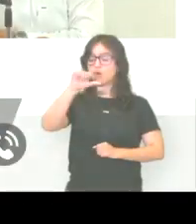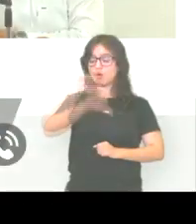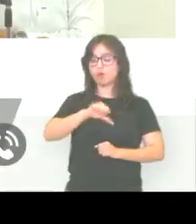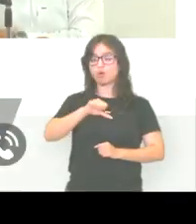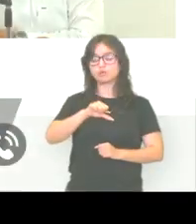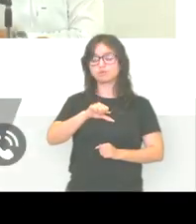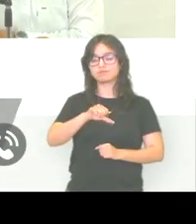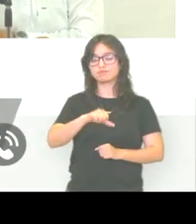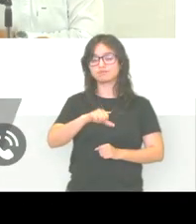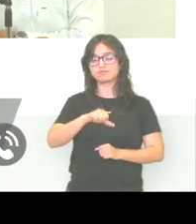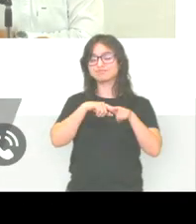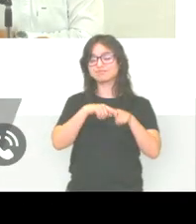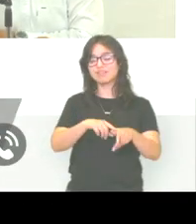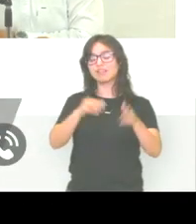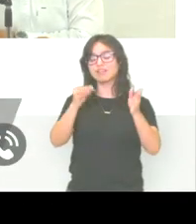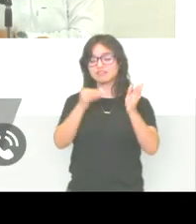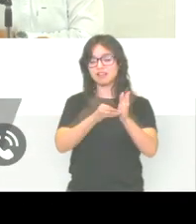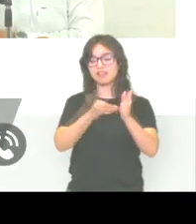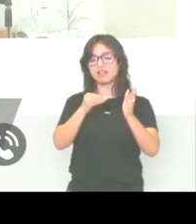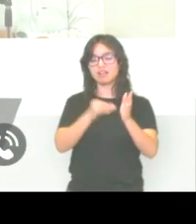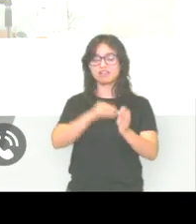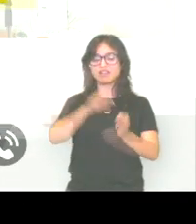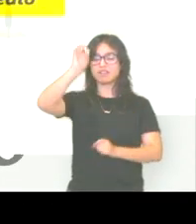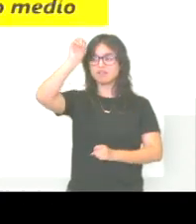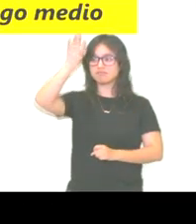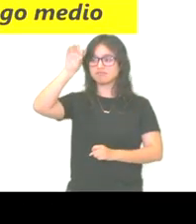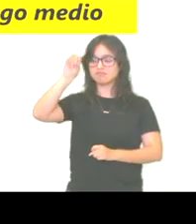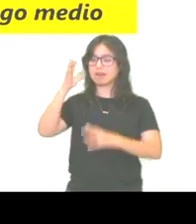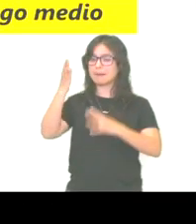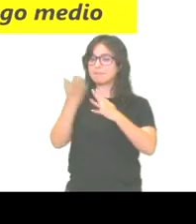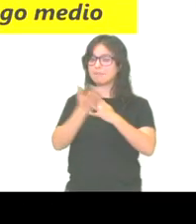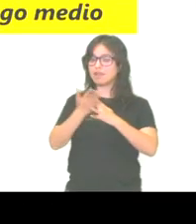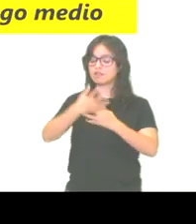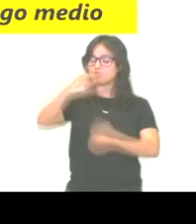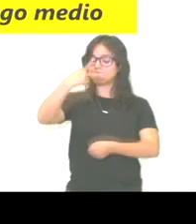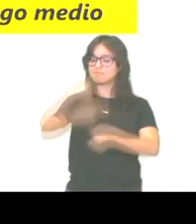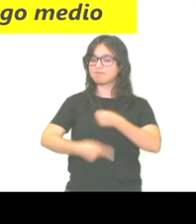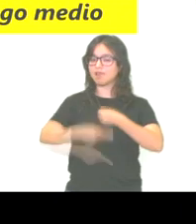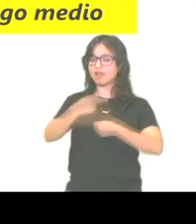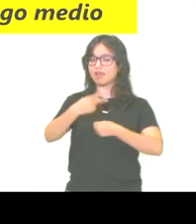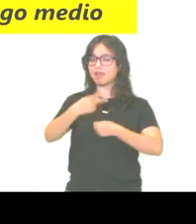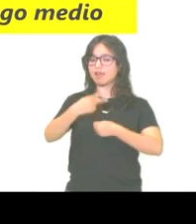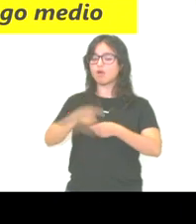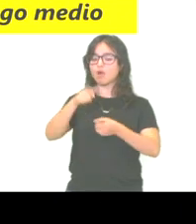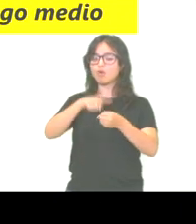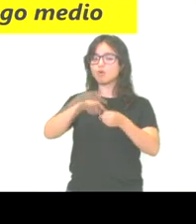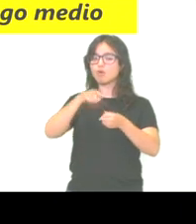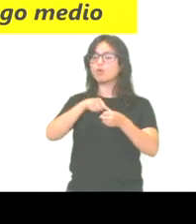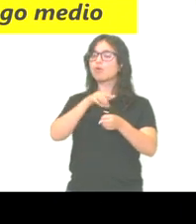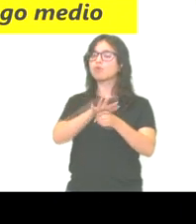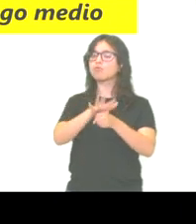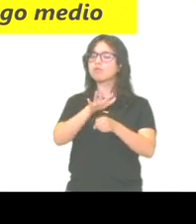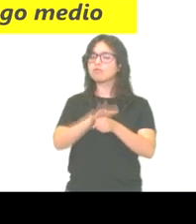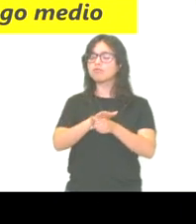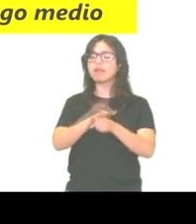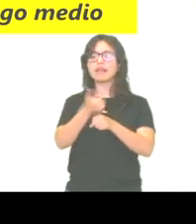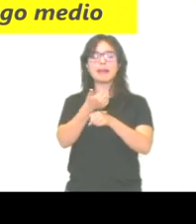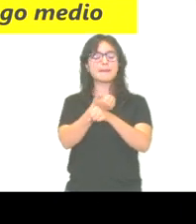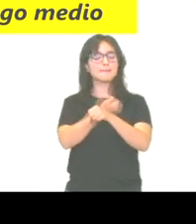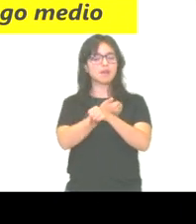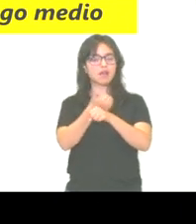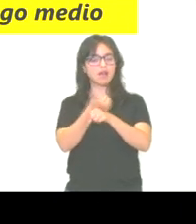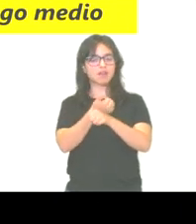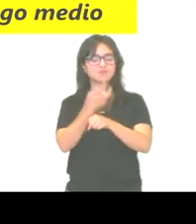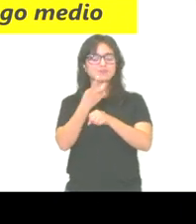5,066. Continuamos con este semáforo de riesgo medio, estamos en una coloración, en un color amarillo, y bueno, de